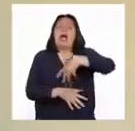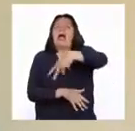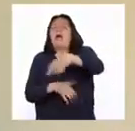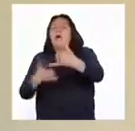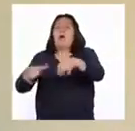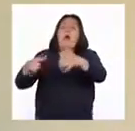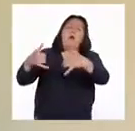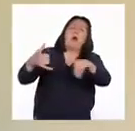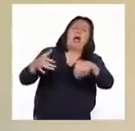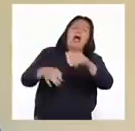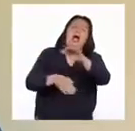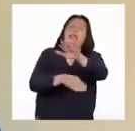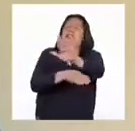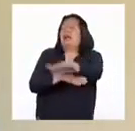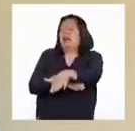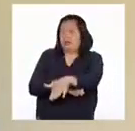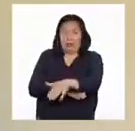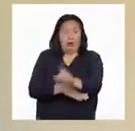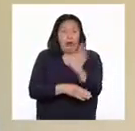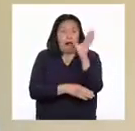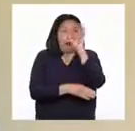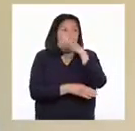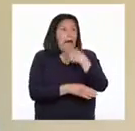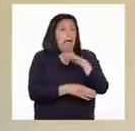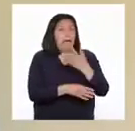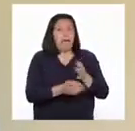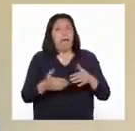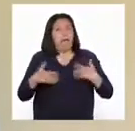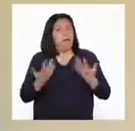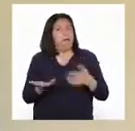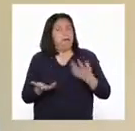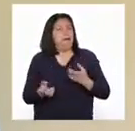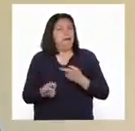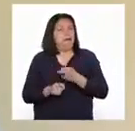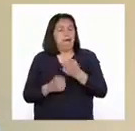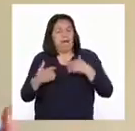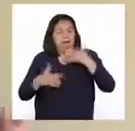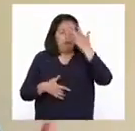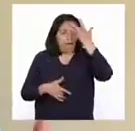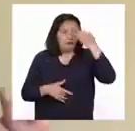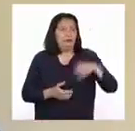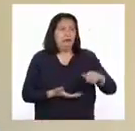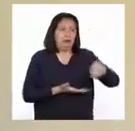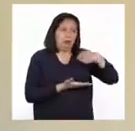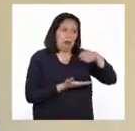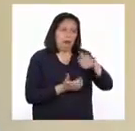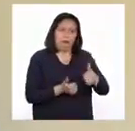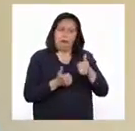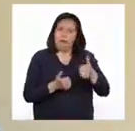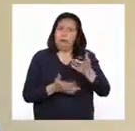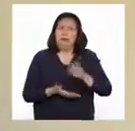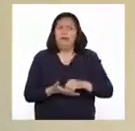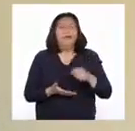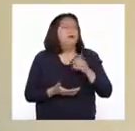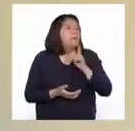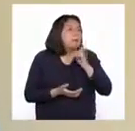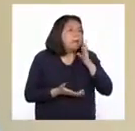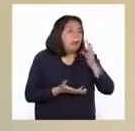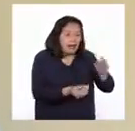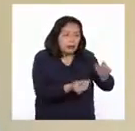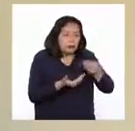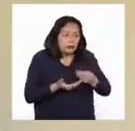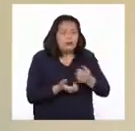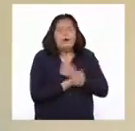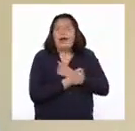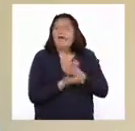libre, pero a veces no nos damos cuenta que eso nos puede enfermar. Hay que comer y alimentarnos bien con la comida que nuestros padres nos brindan